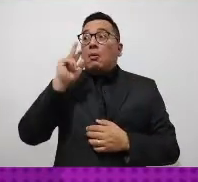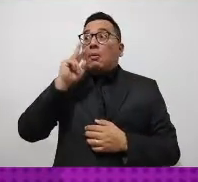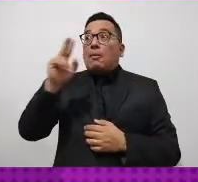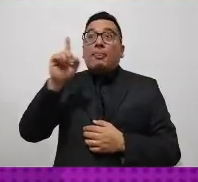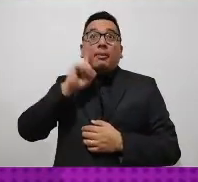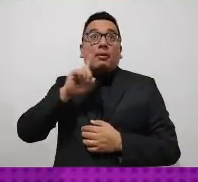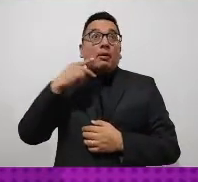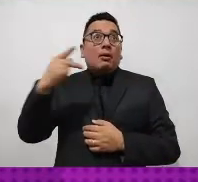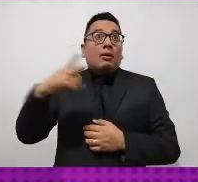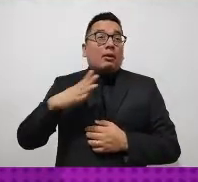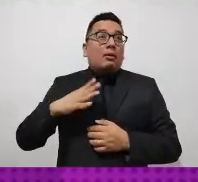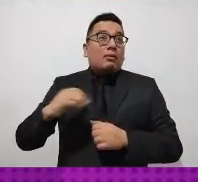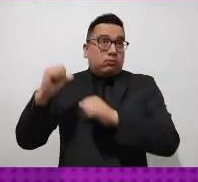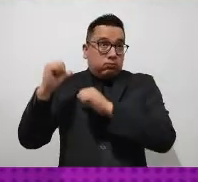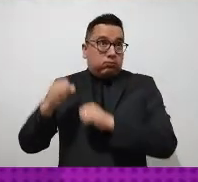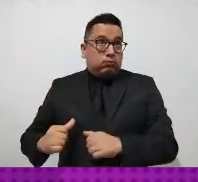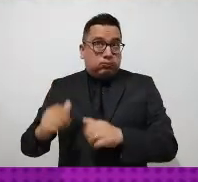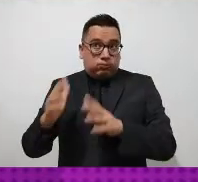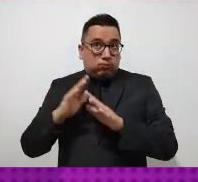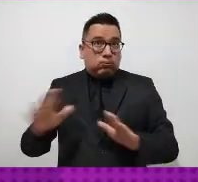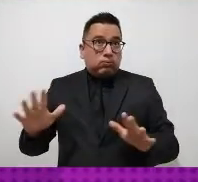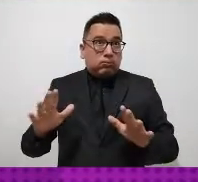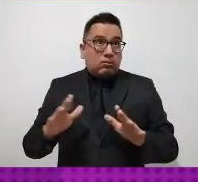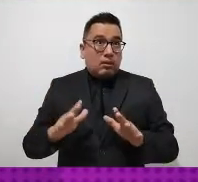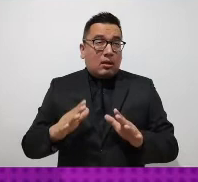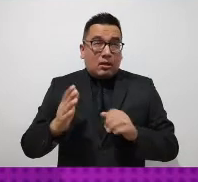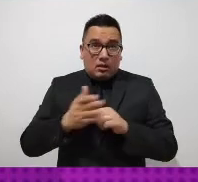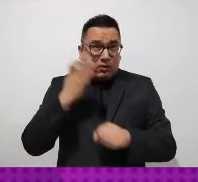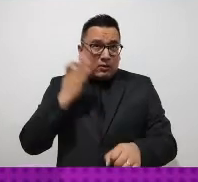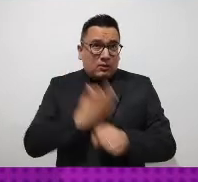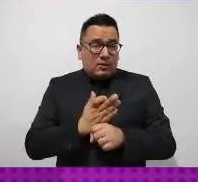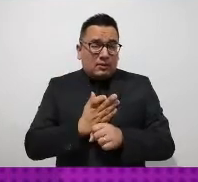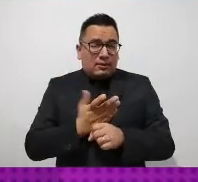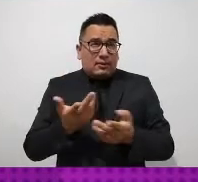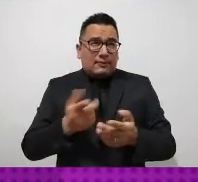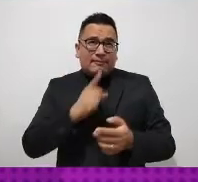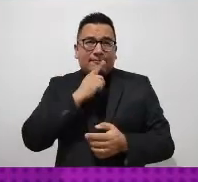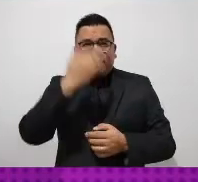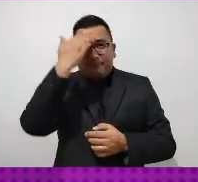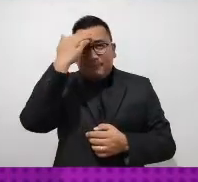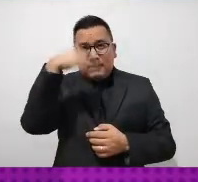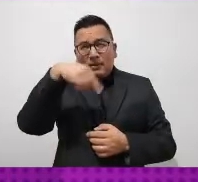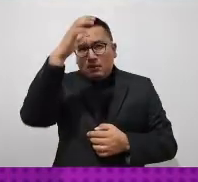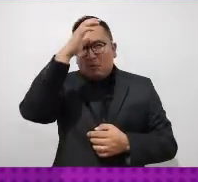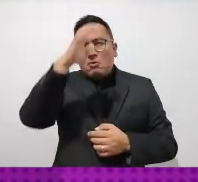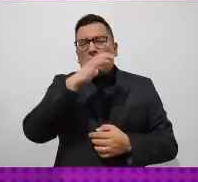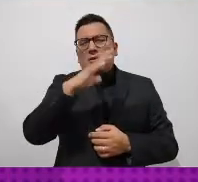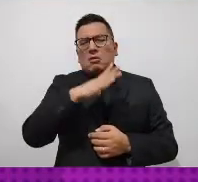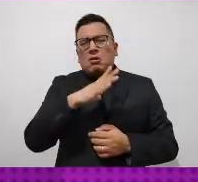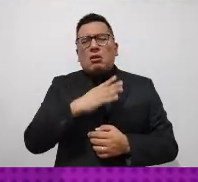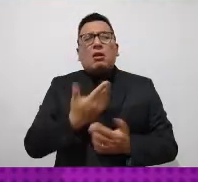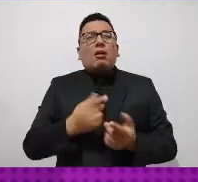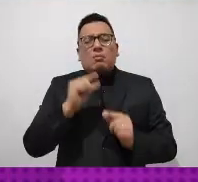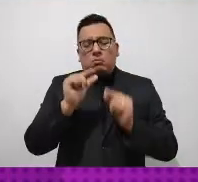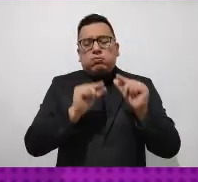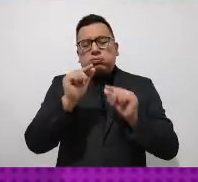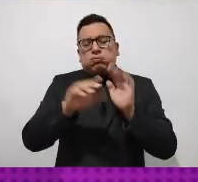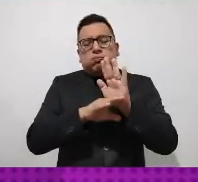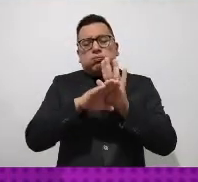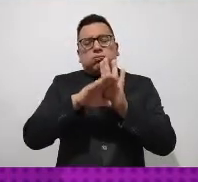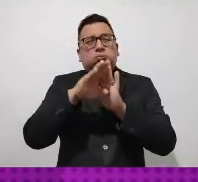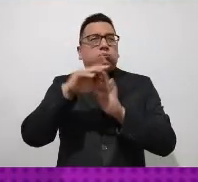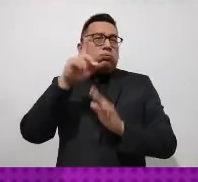que lleguen precisamente a los puestos de elección popular, que sabemos que en Coahuila se ha crecido considerablemente en